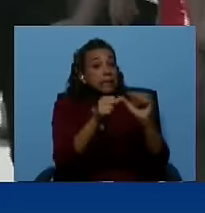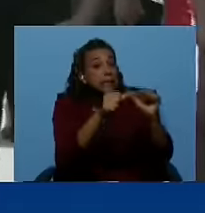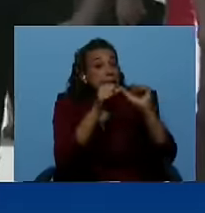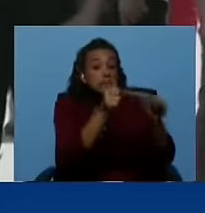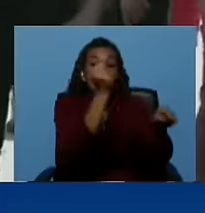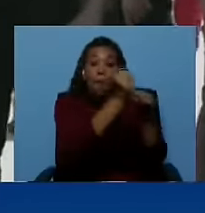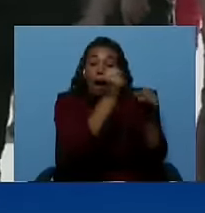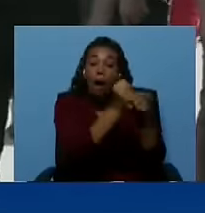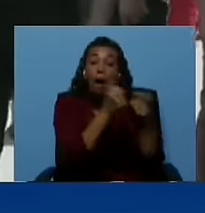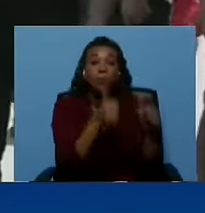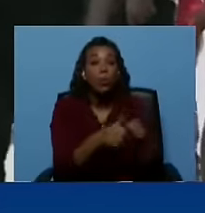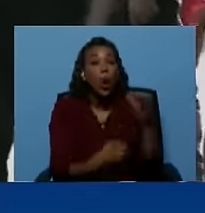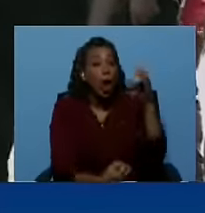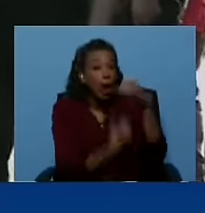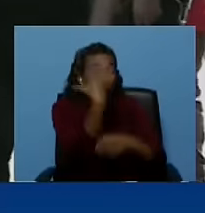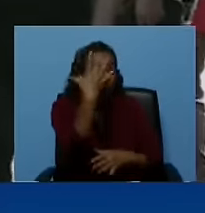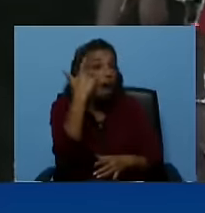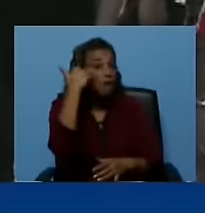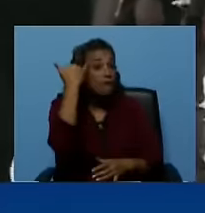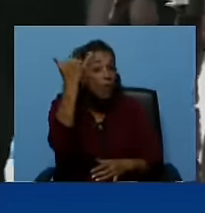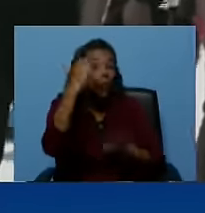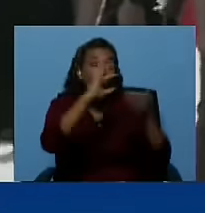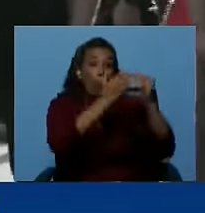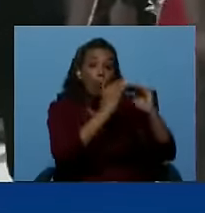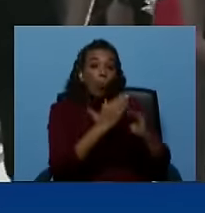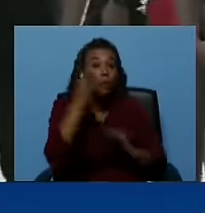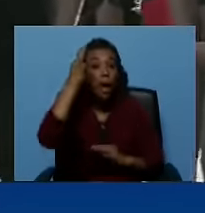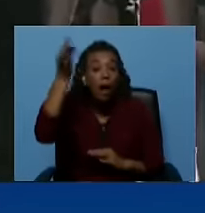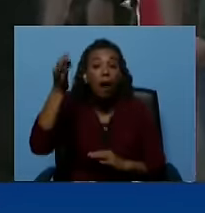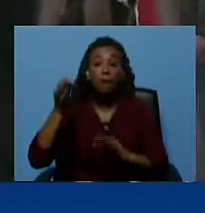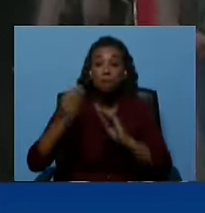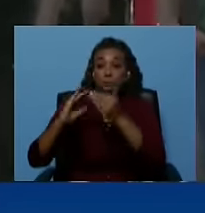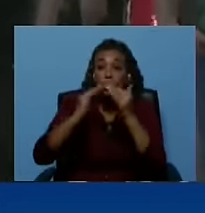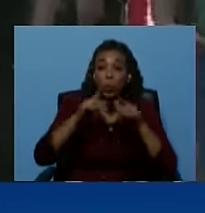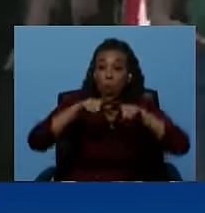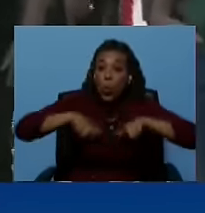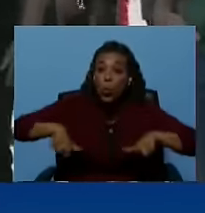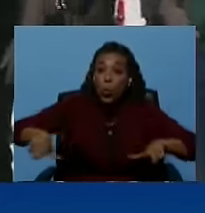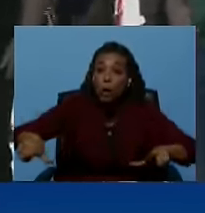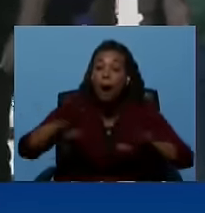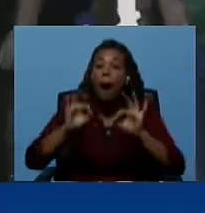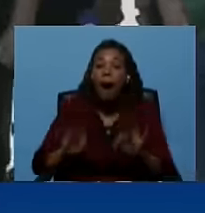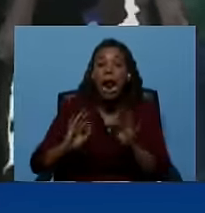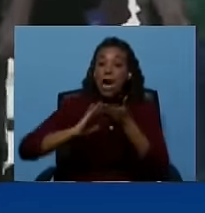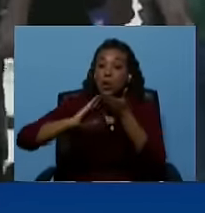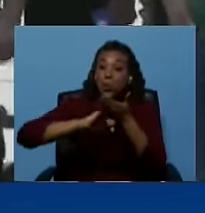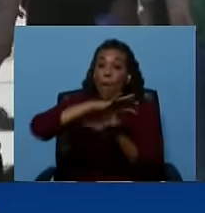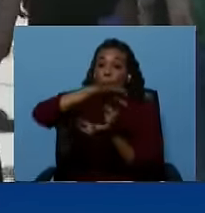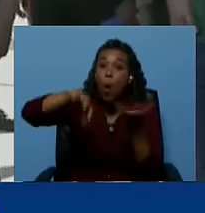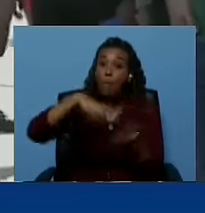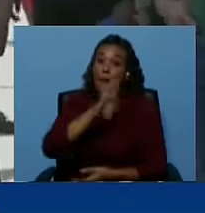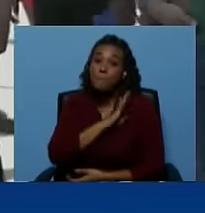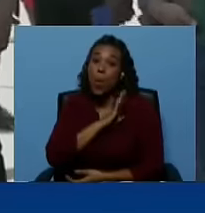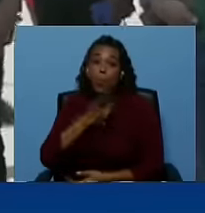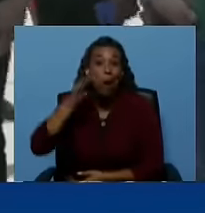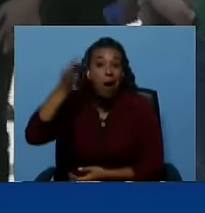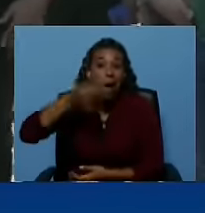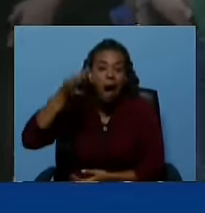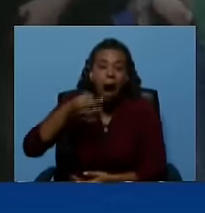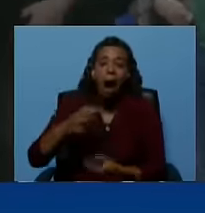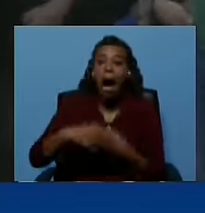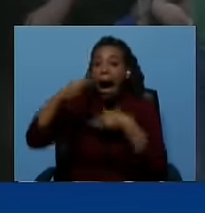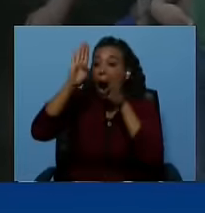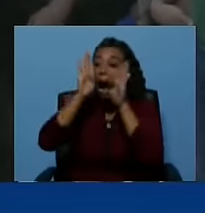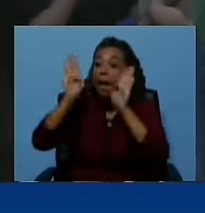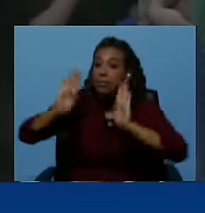avanzando en la construcción de los consejos comunales la comuna el territorio resolver los problemas que haya que resolver